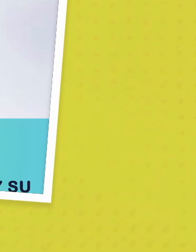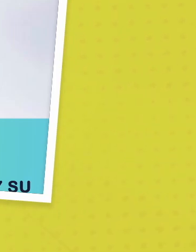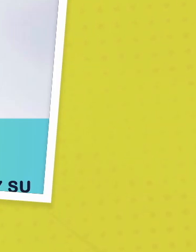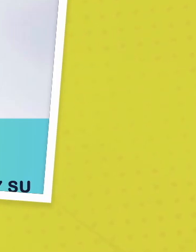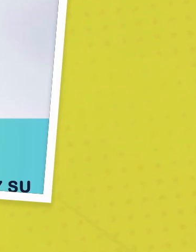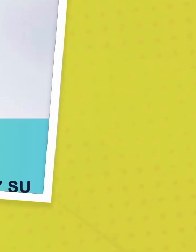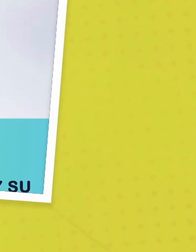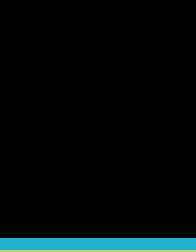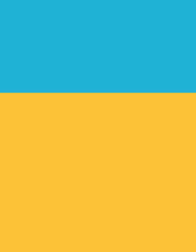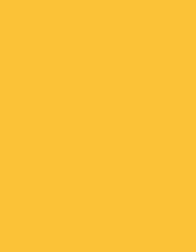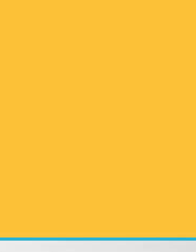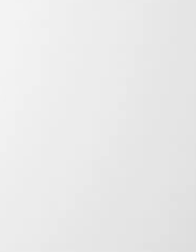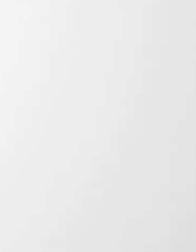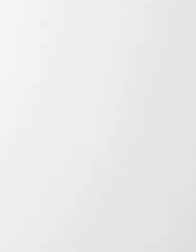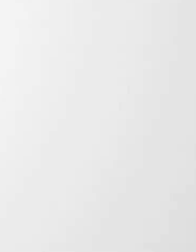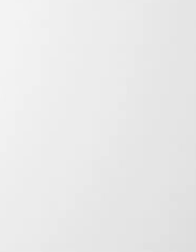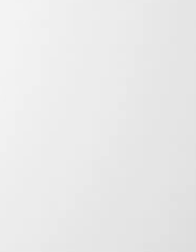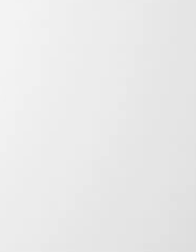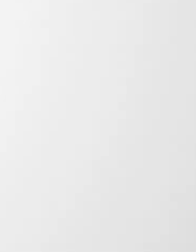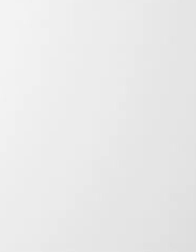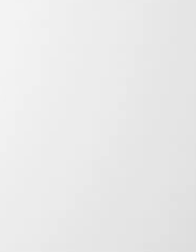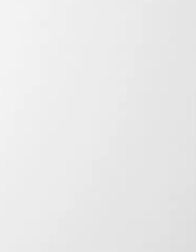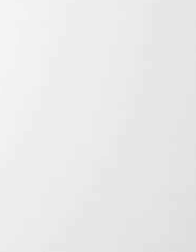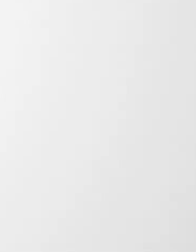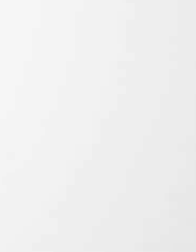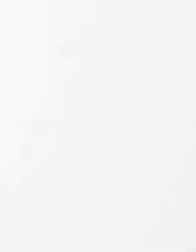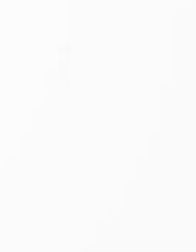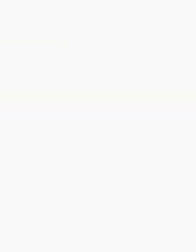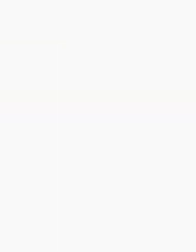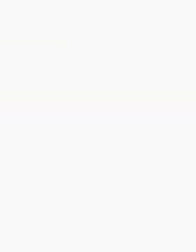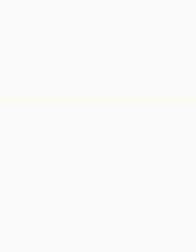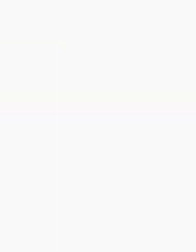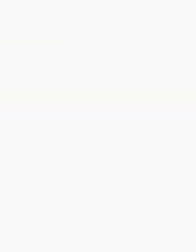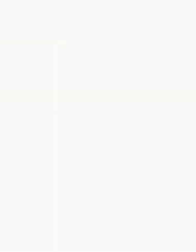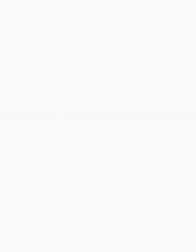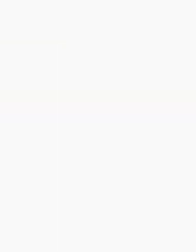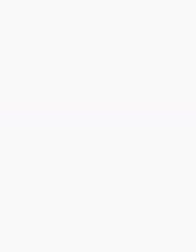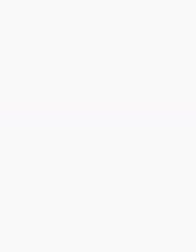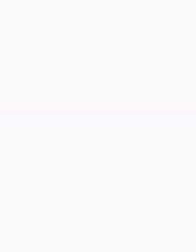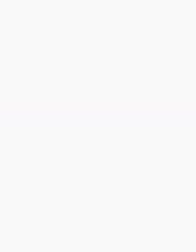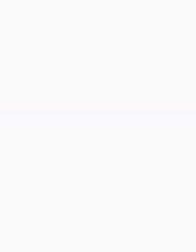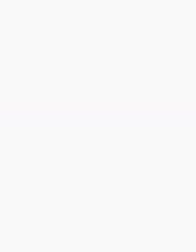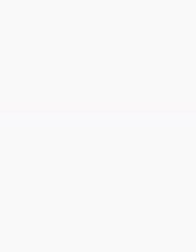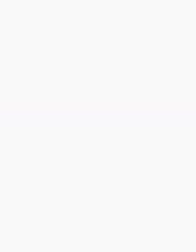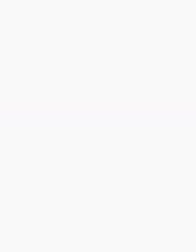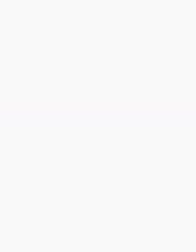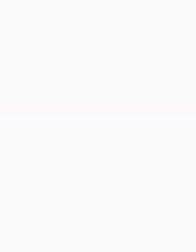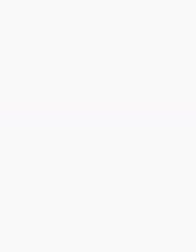justicia social.